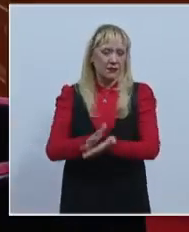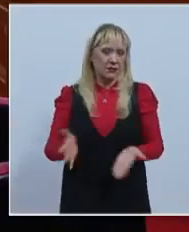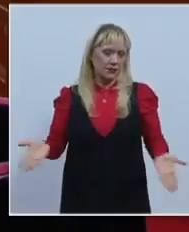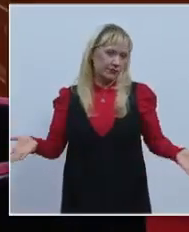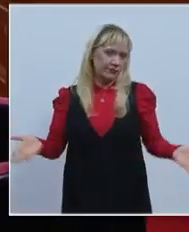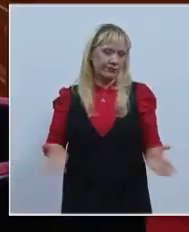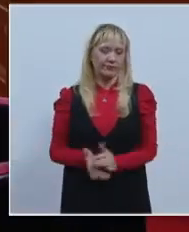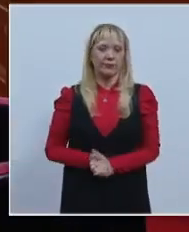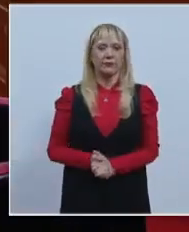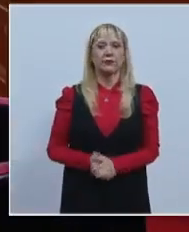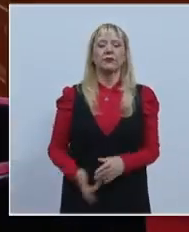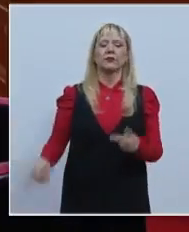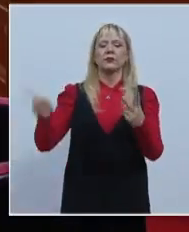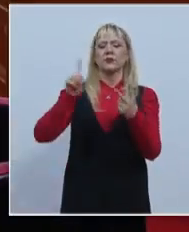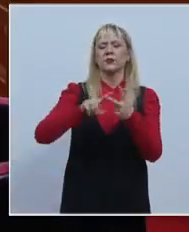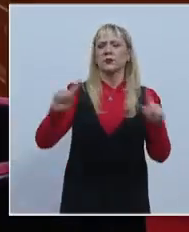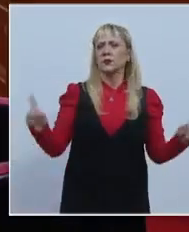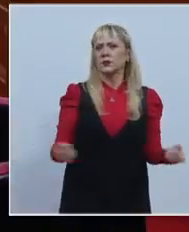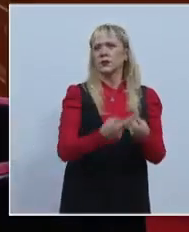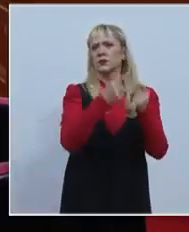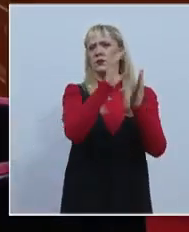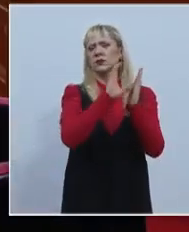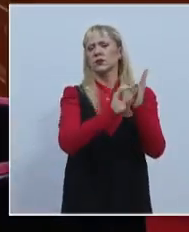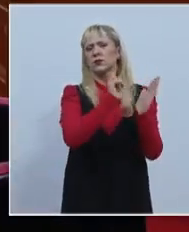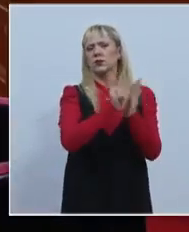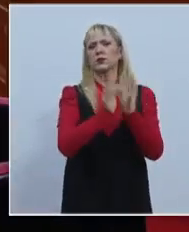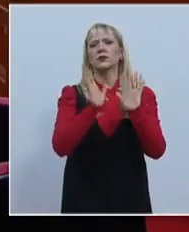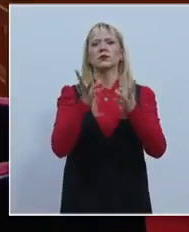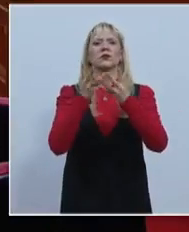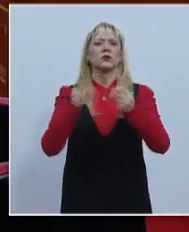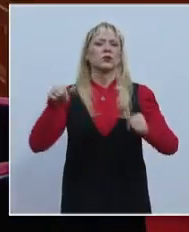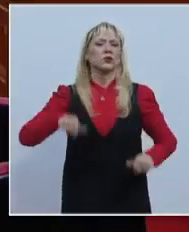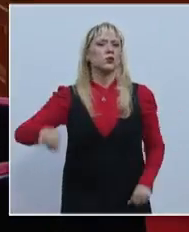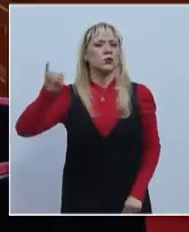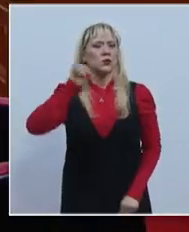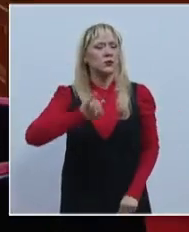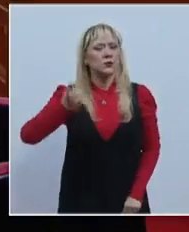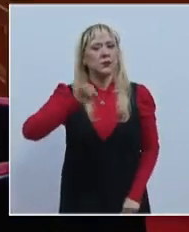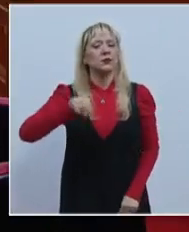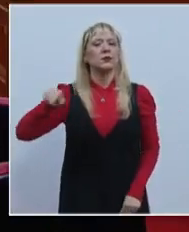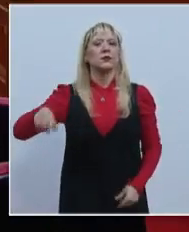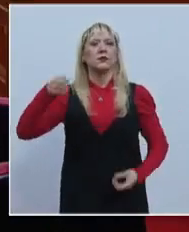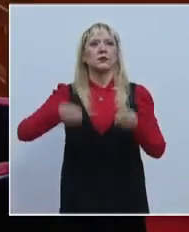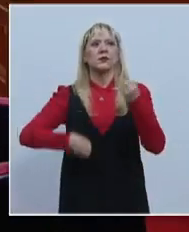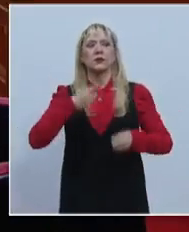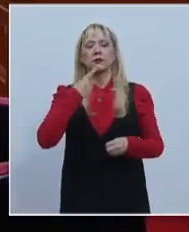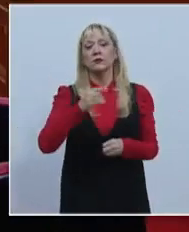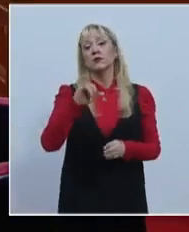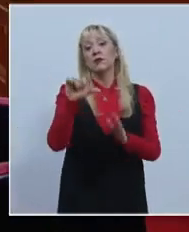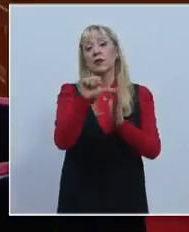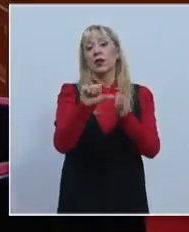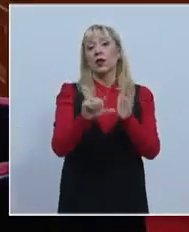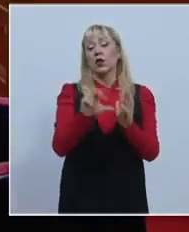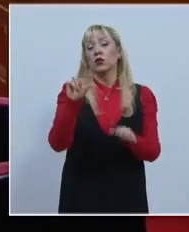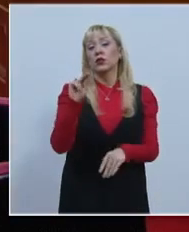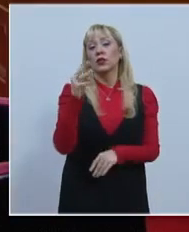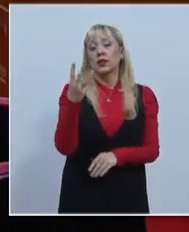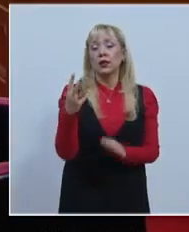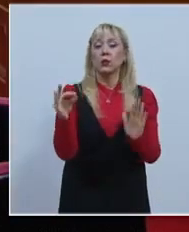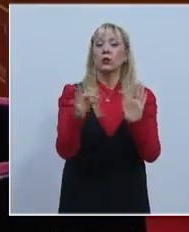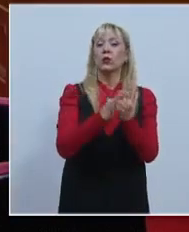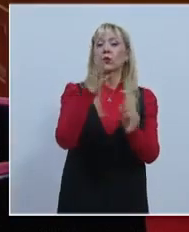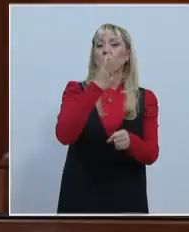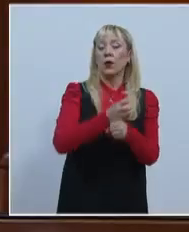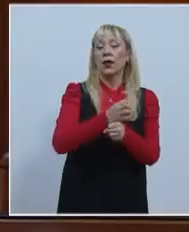En la segunda acción de inconstitucionalidad resuelta en la sesión de este jueves, el Pleno declaró la invalidez del artículo 83, fracción